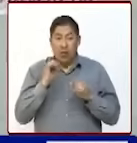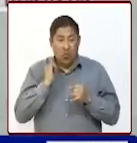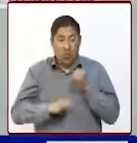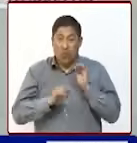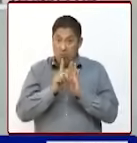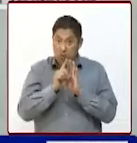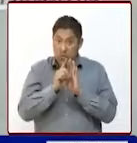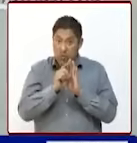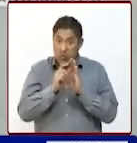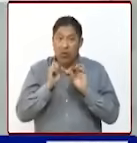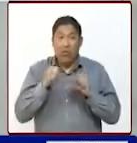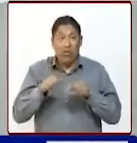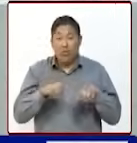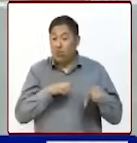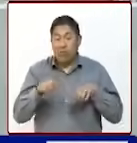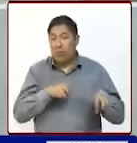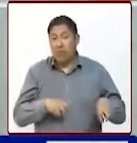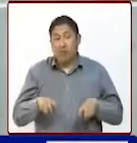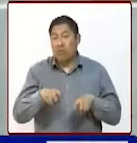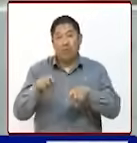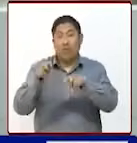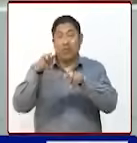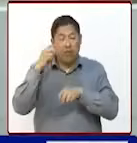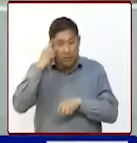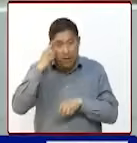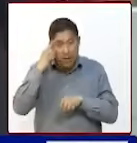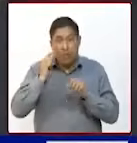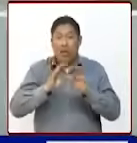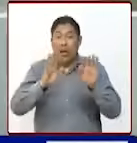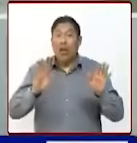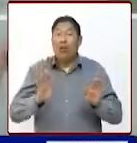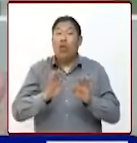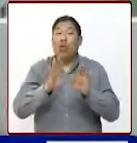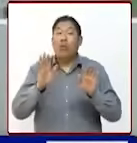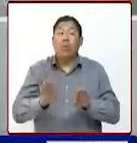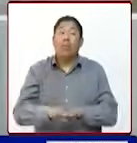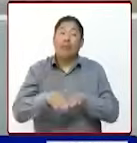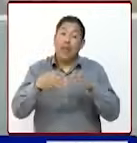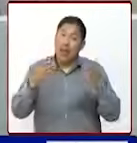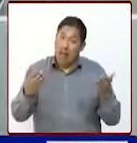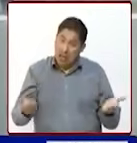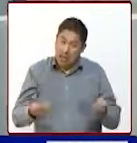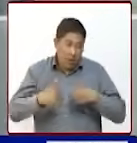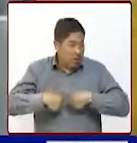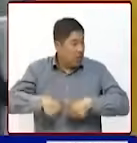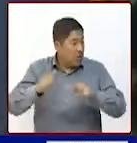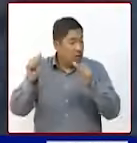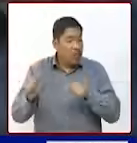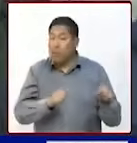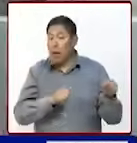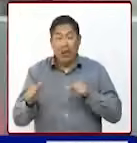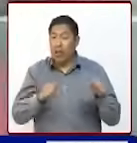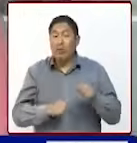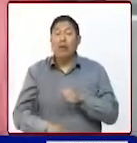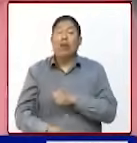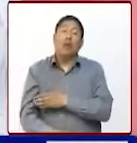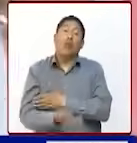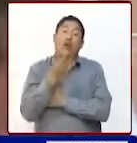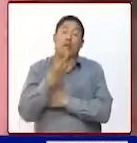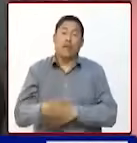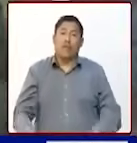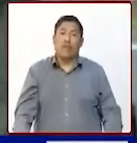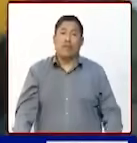últimos minutos para poder realizar su viaje, pero tomen en cuenta que el domingo también se abren y continúan las actividades desde las 4 de la